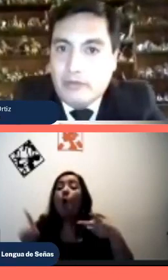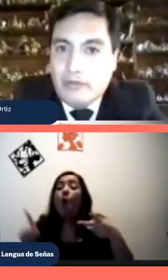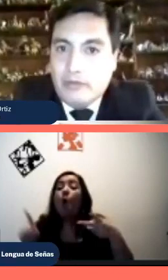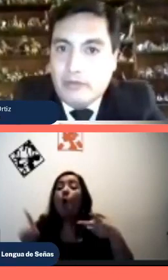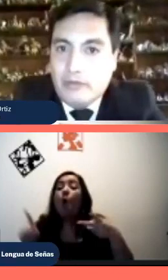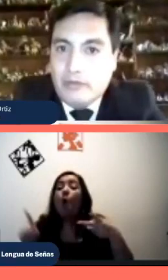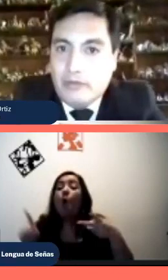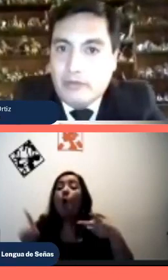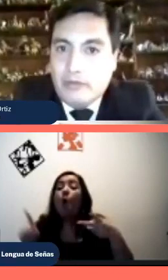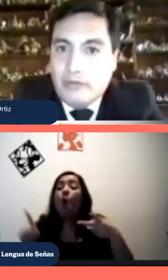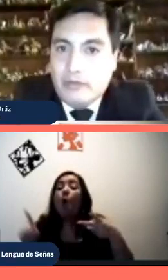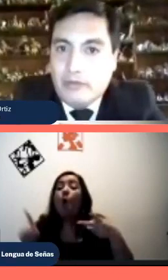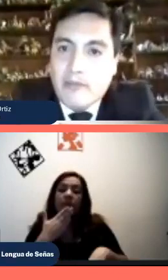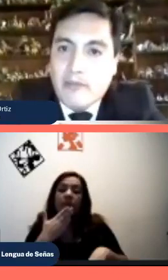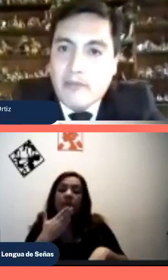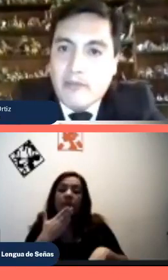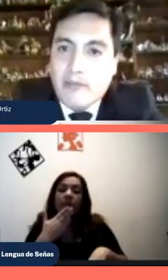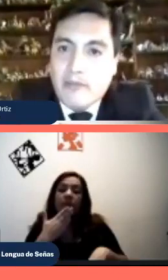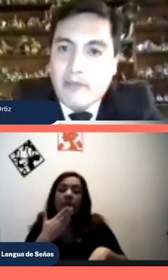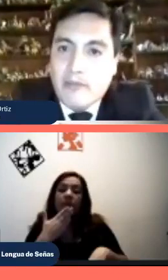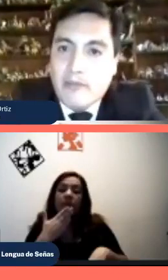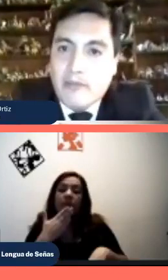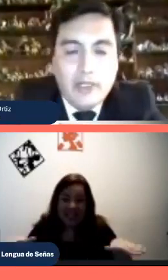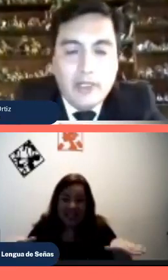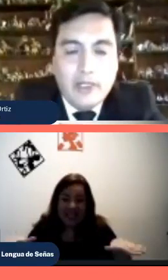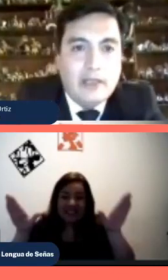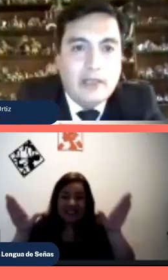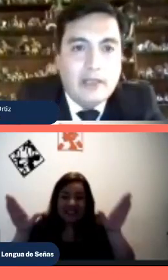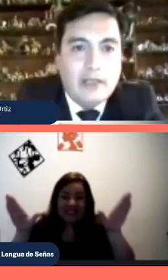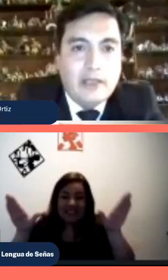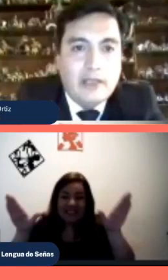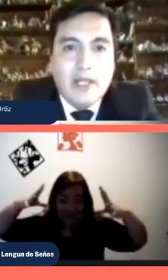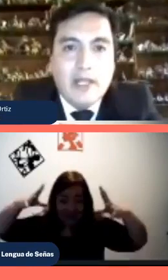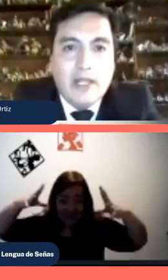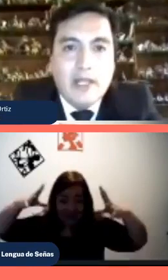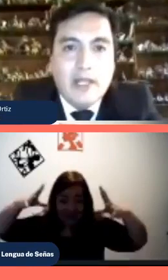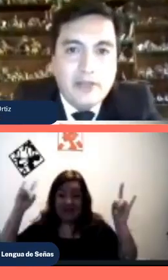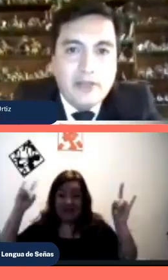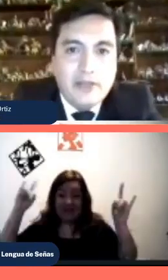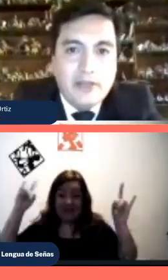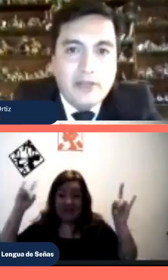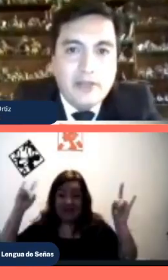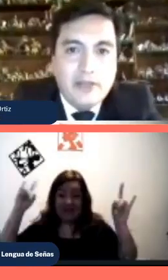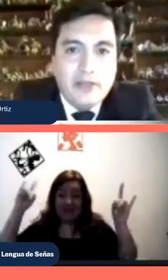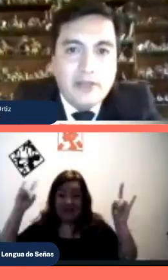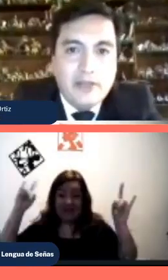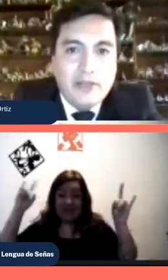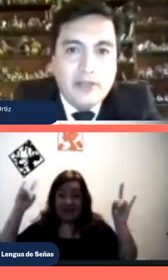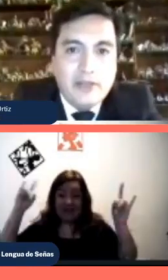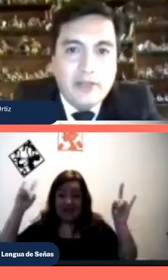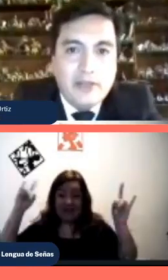paleontológica es una de las aves más grandes del mundo. Esta se llama Pelagornis chilensis.